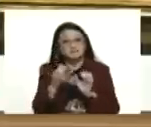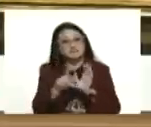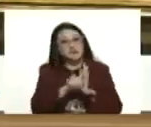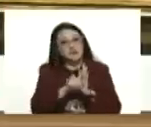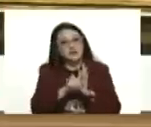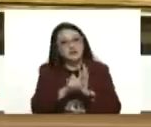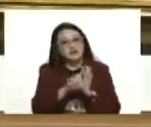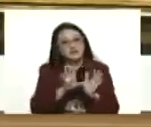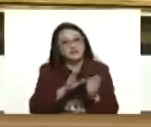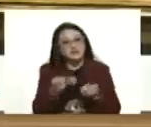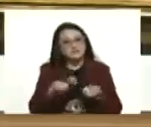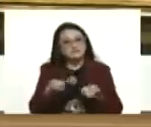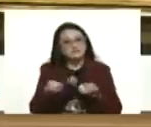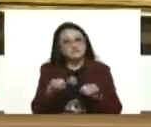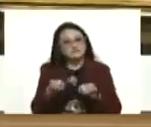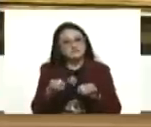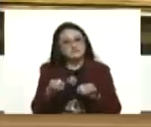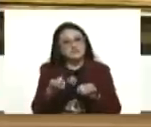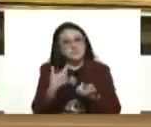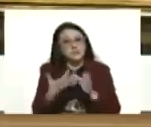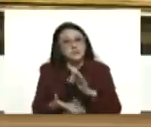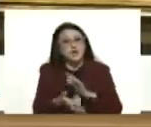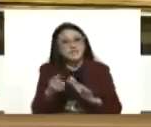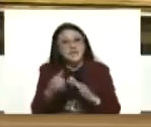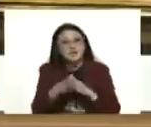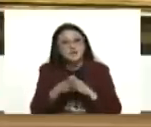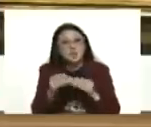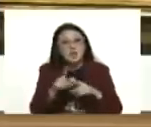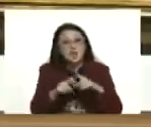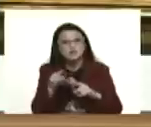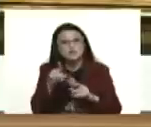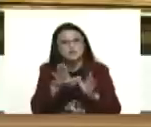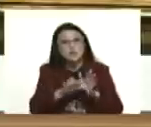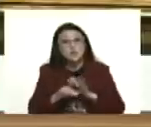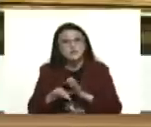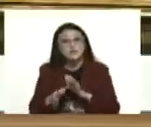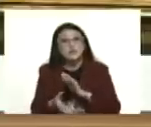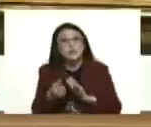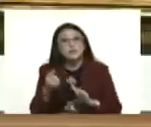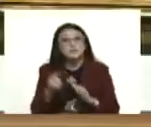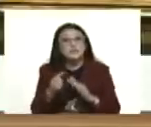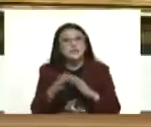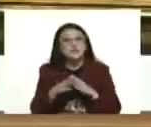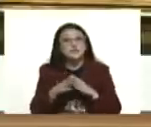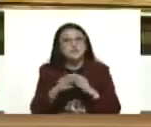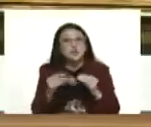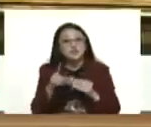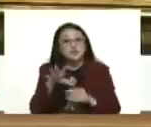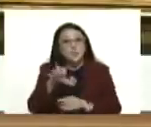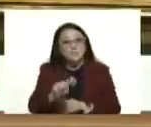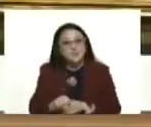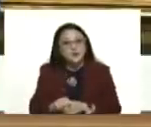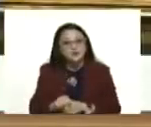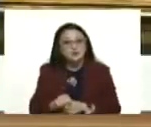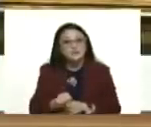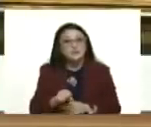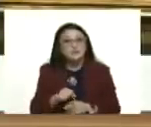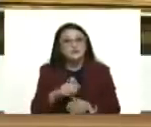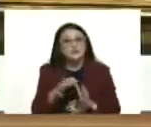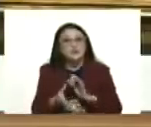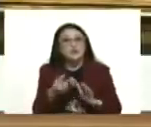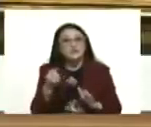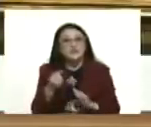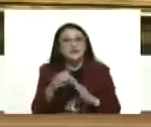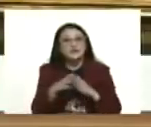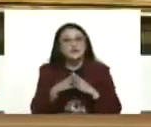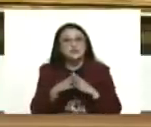ley de extinción de dominio, te vamos a quitar todo lo que te robaste, te vamos a quitar todo lo que te compraste con lo que te robaste, te vamos a